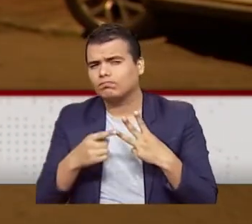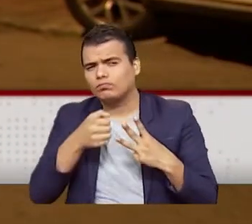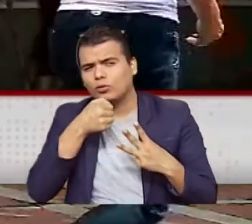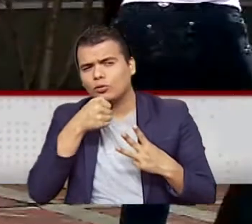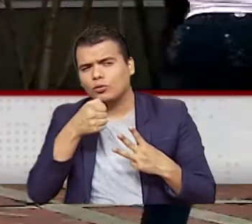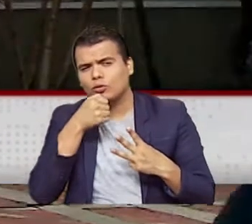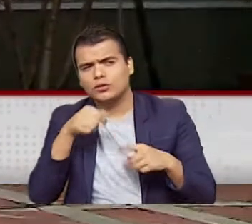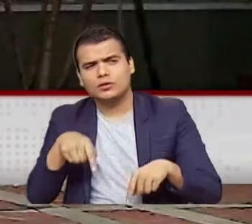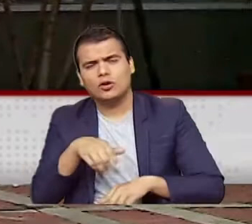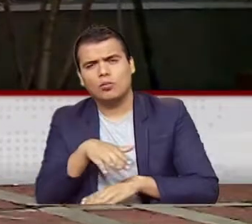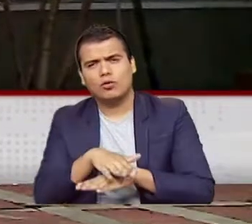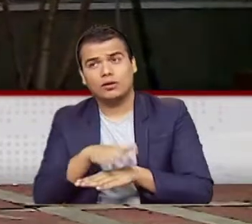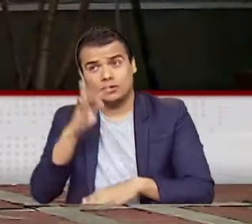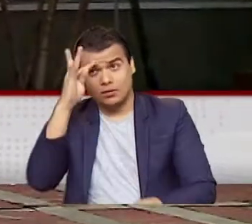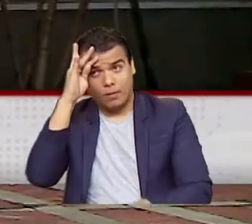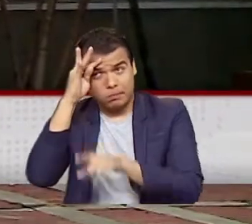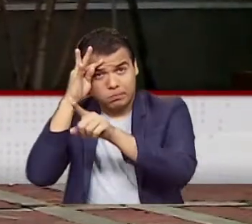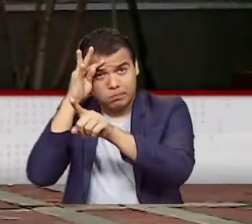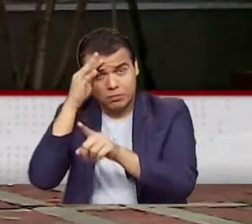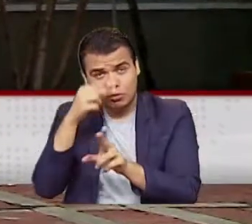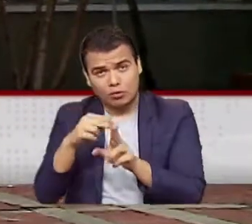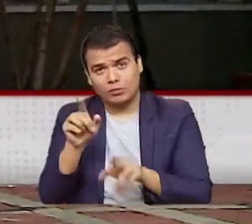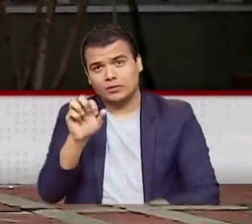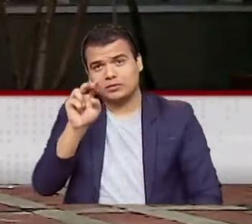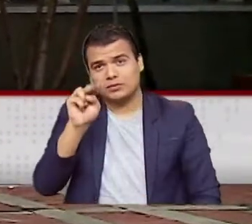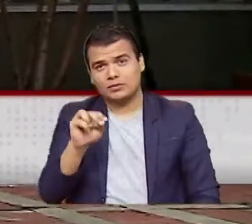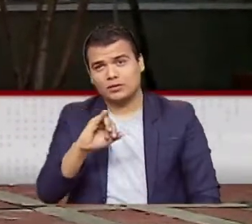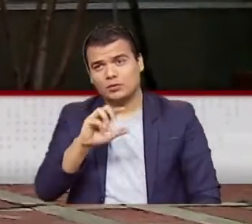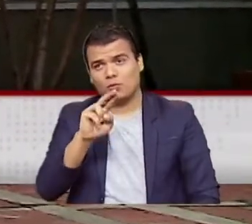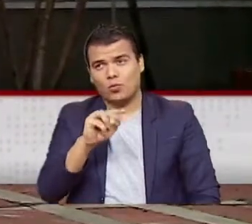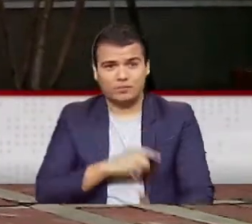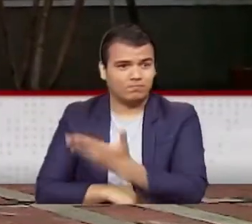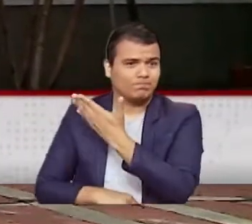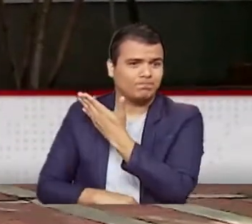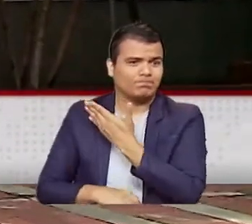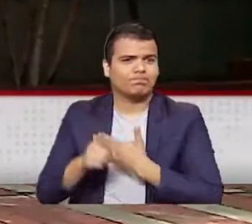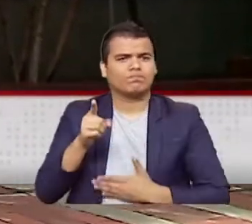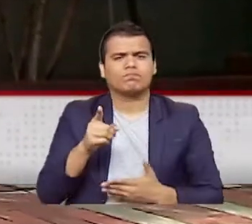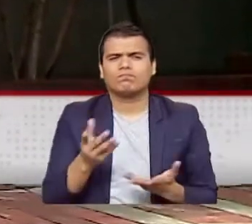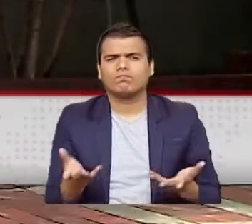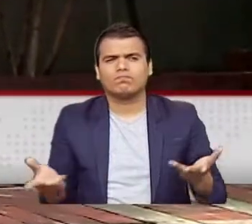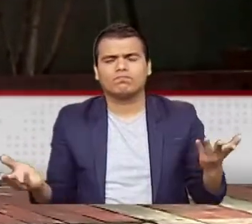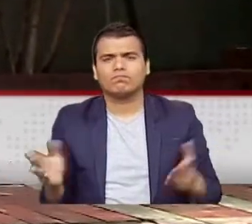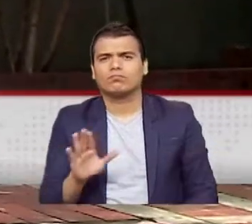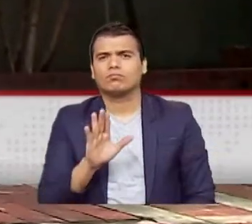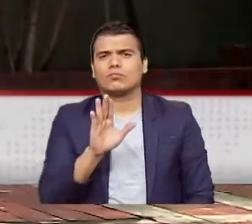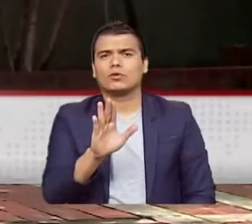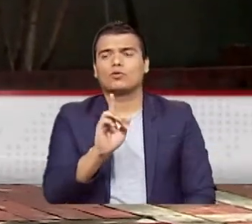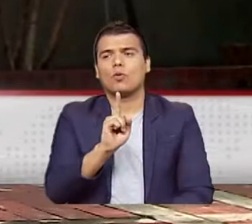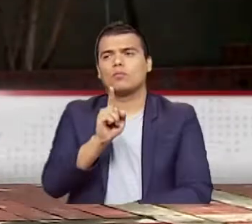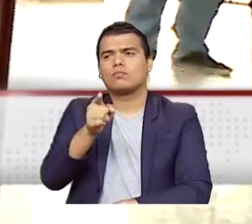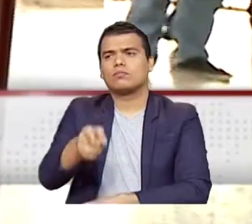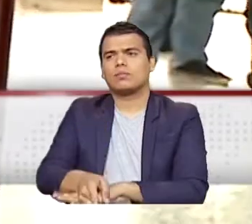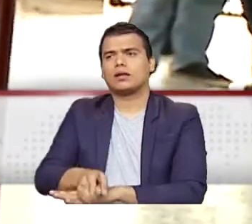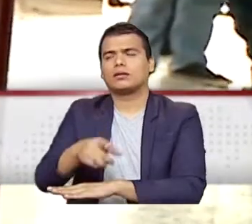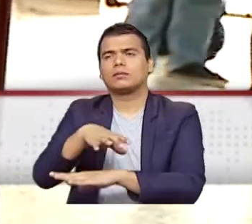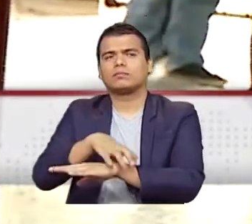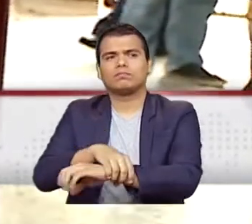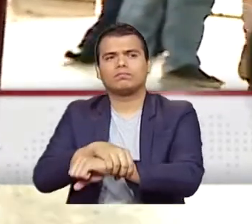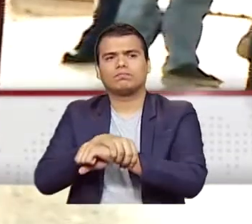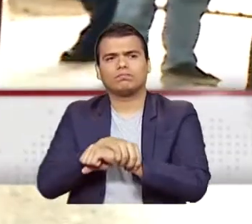tarde de hoy dentro del hospital san juan de dios se llevó a cabo a las órdenes judiciales